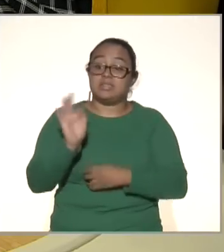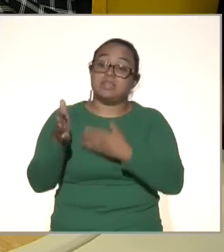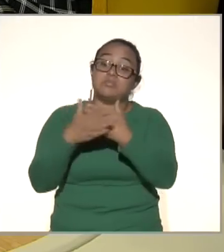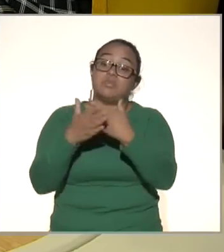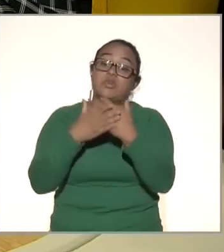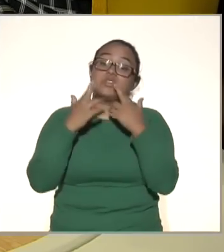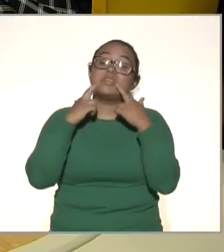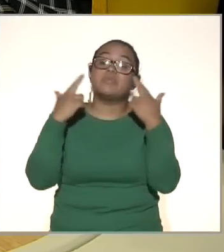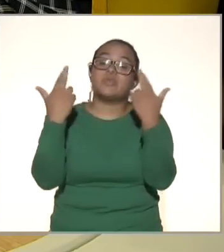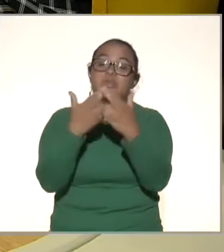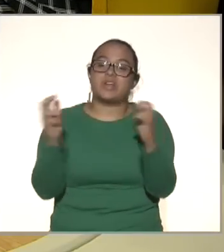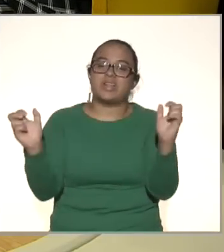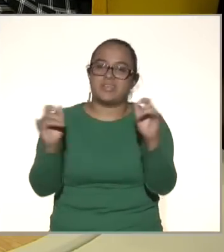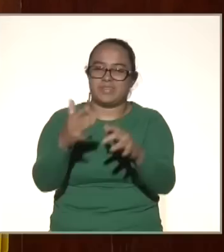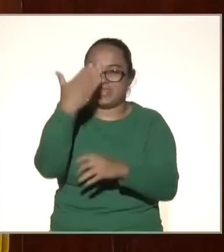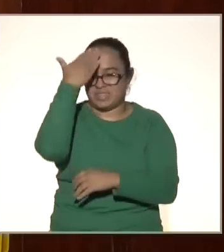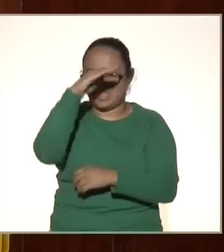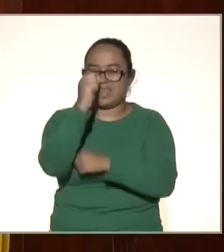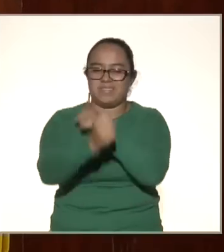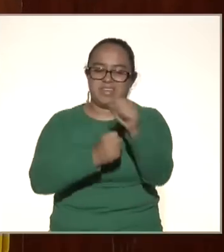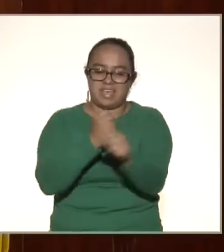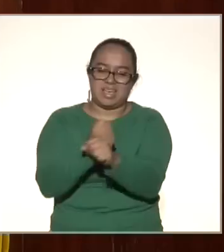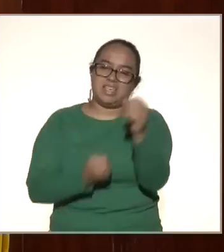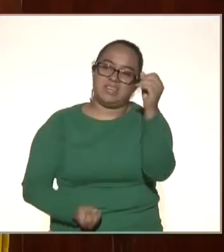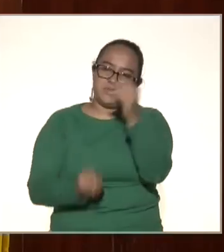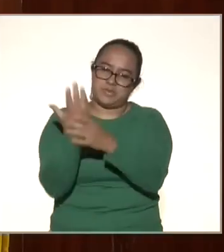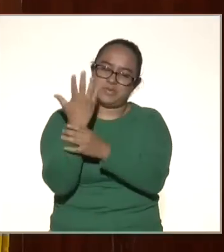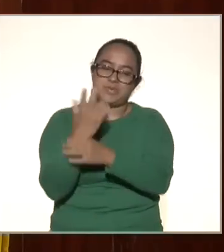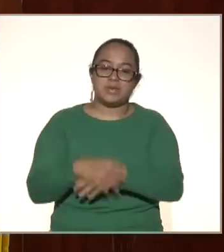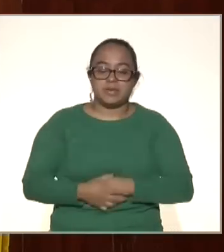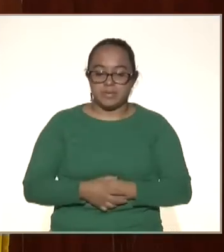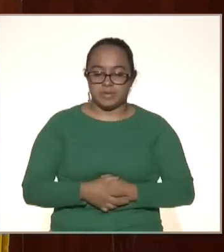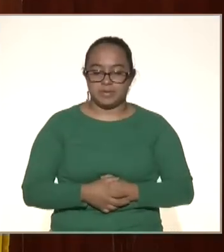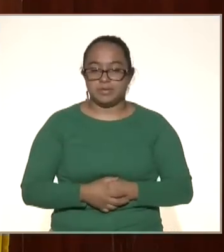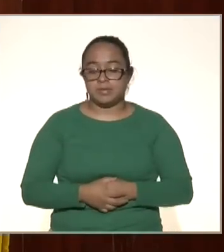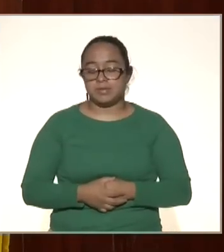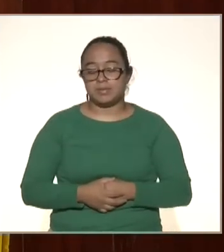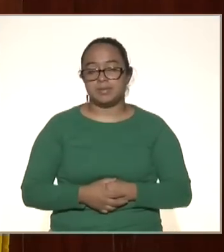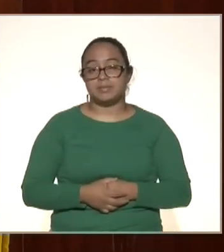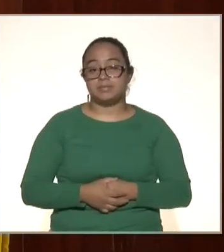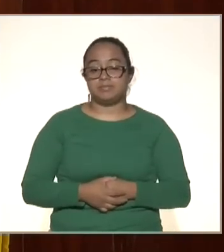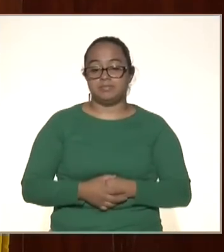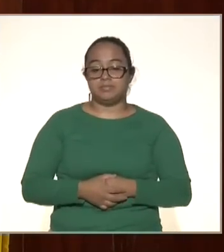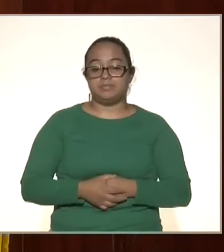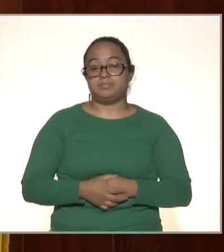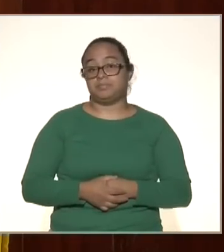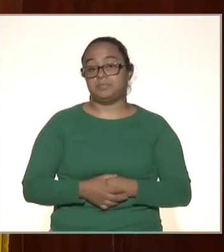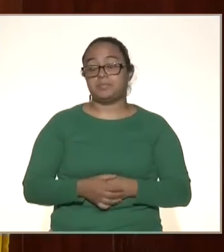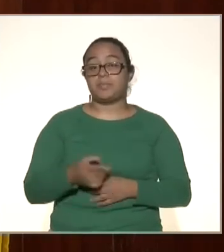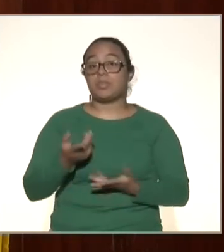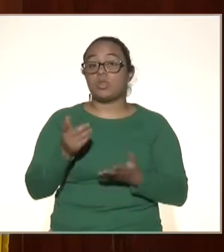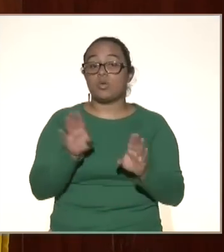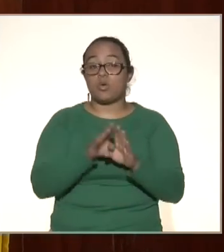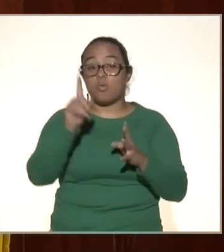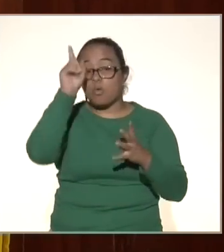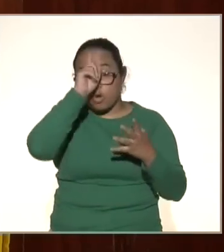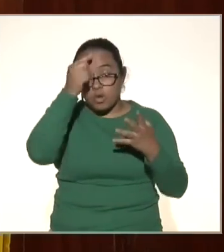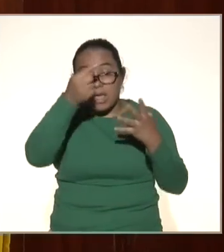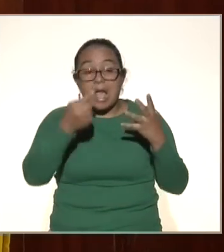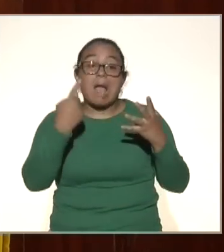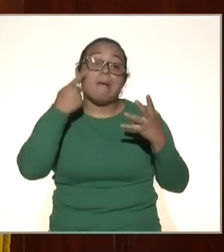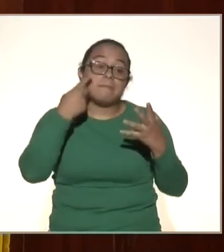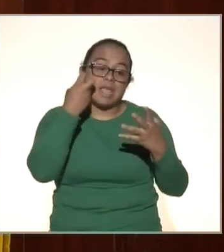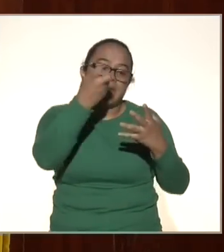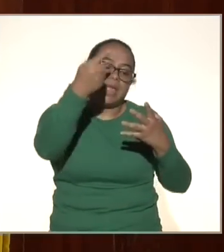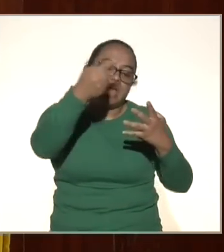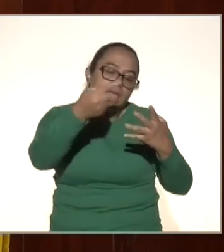próxima reunión, que para muchos será en Año Nuevo. Sí, claro. Bueno, me parece que no hay como una receta de paso 1, paso 2, paso